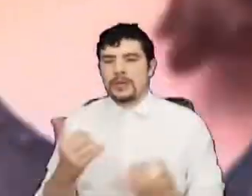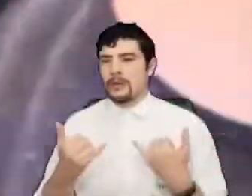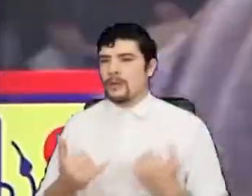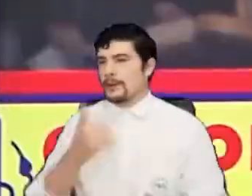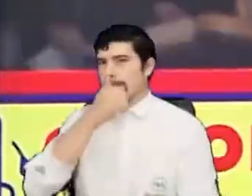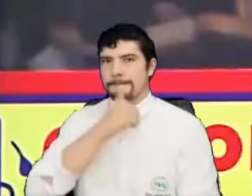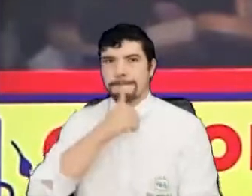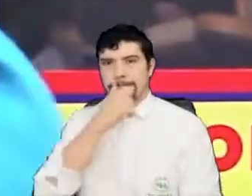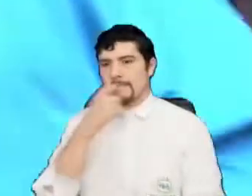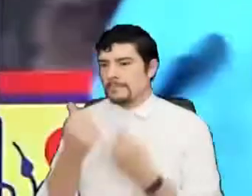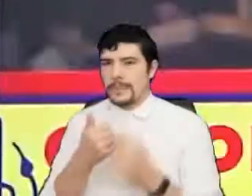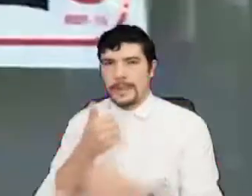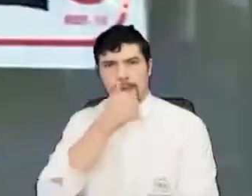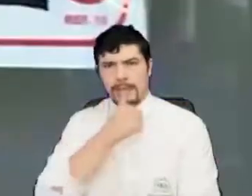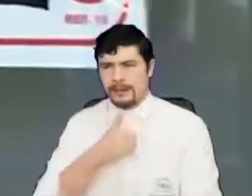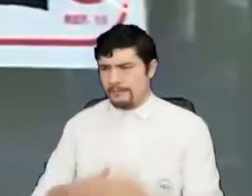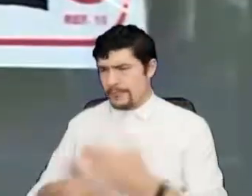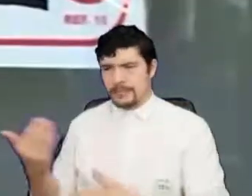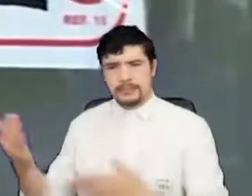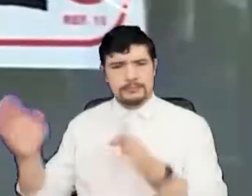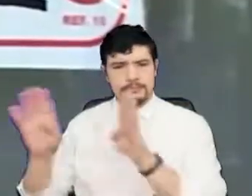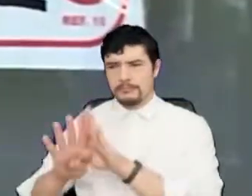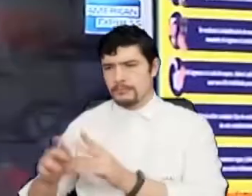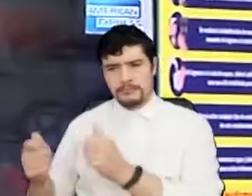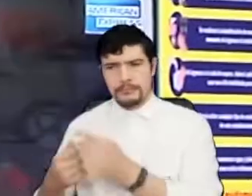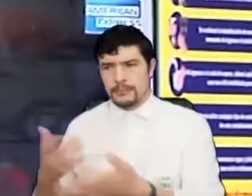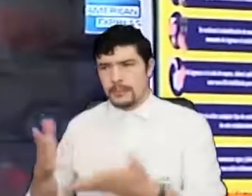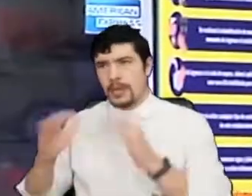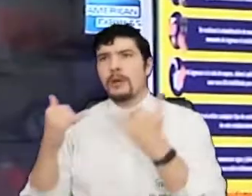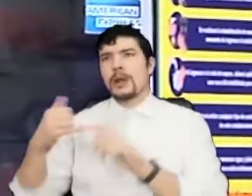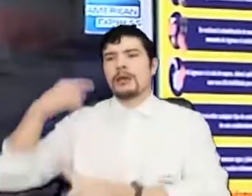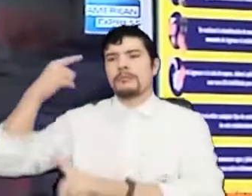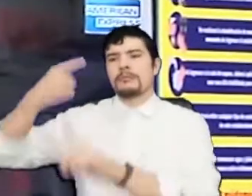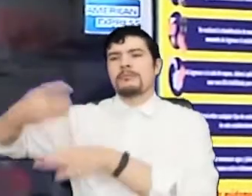más y han comenzado a cerrar las puertas y poner letreros de arriendo en sus locales comerciales.